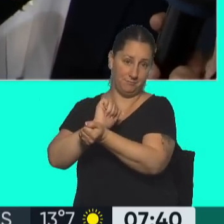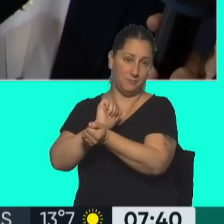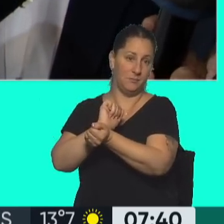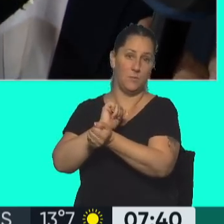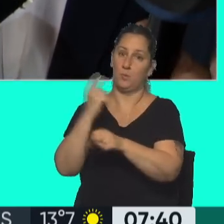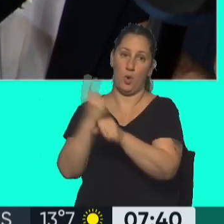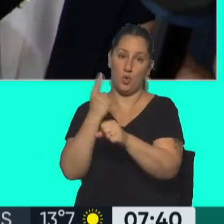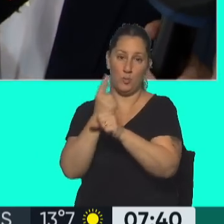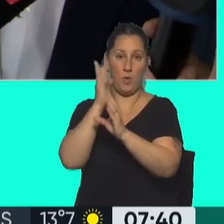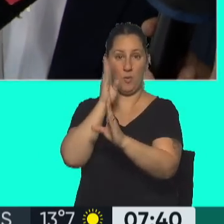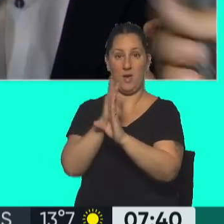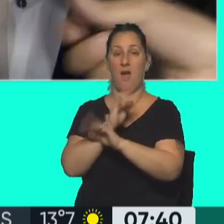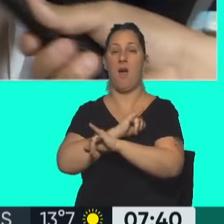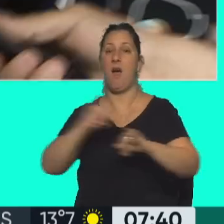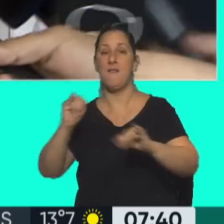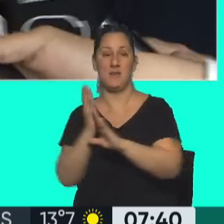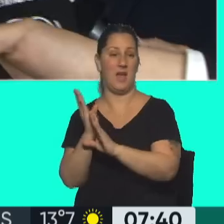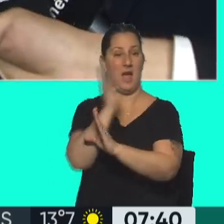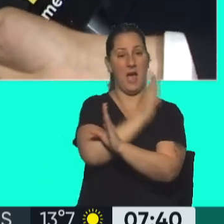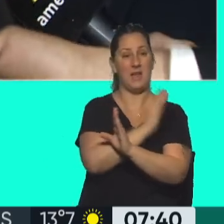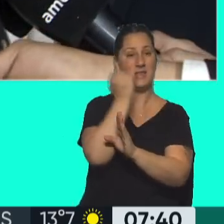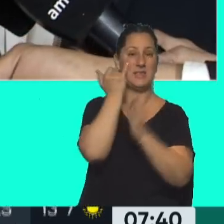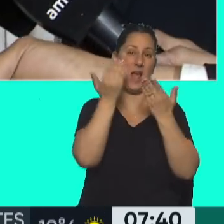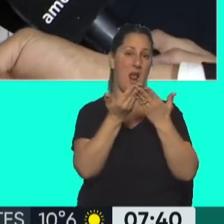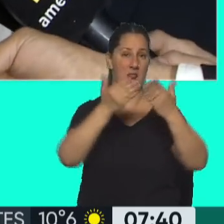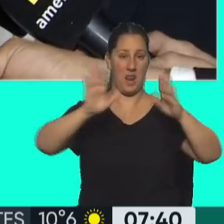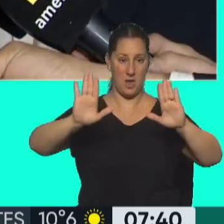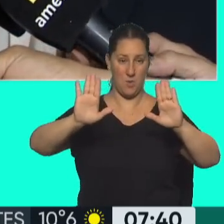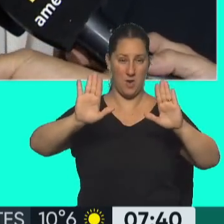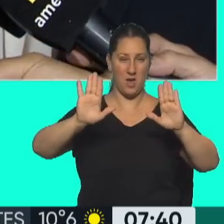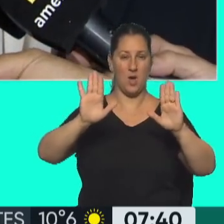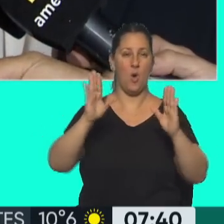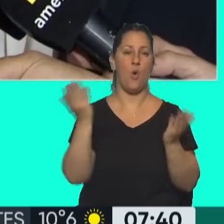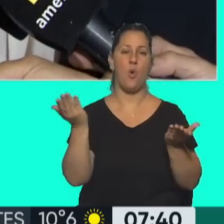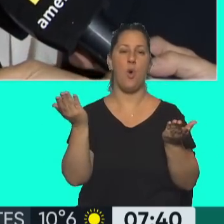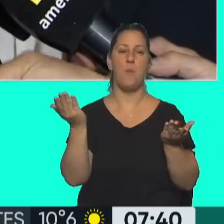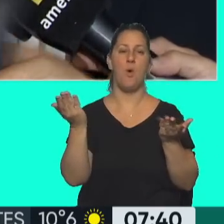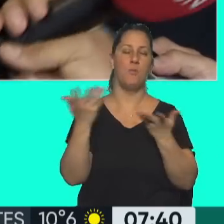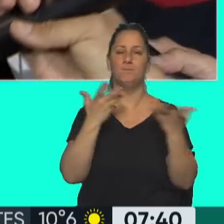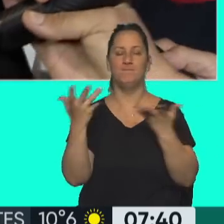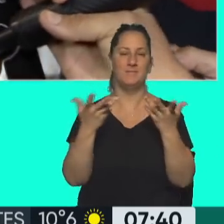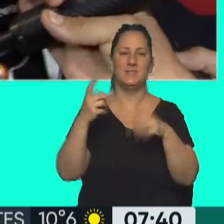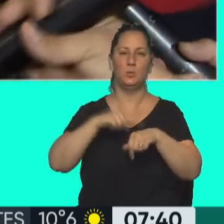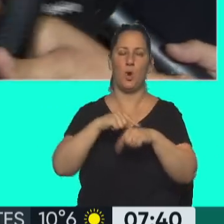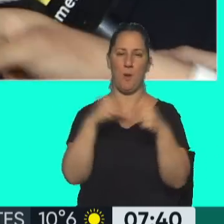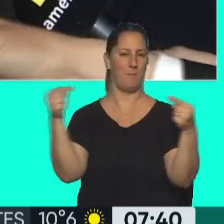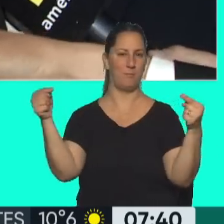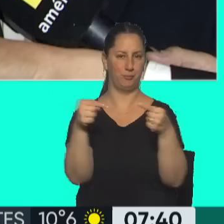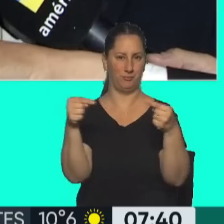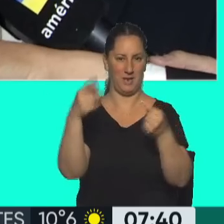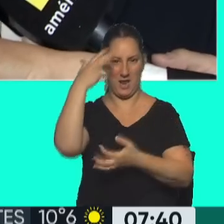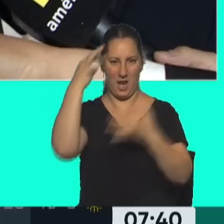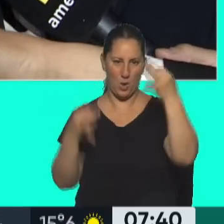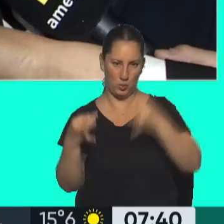porque antes del dictado de ese fallo ya los dejaron en libertad. Es como una suerte de oxímoron, una suerte de contradicción